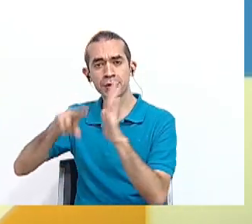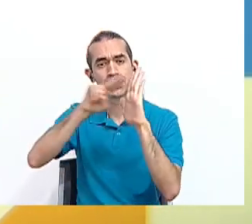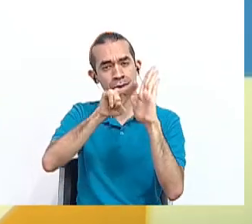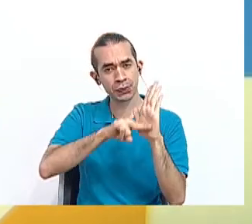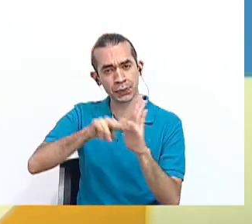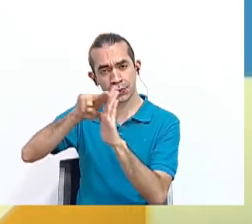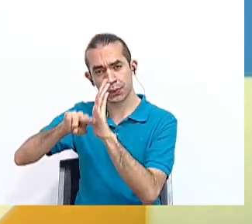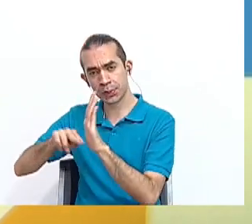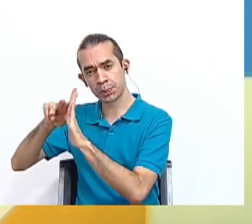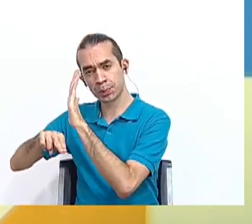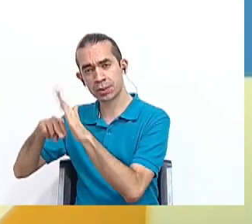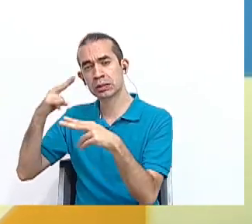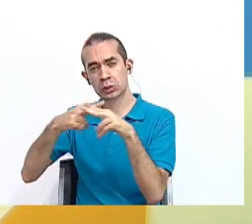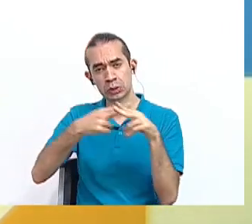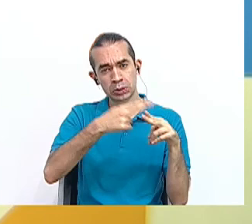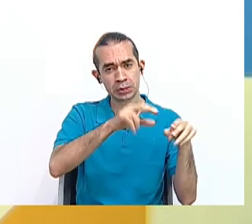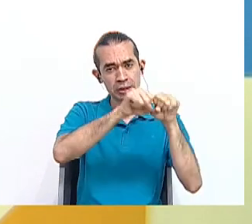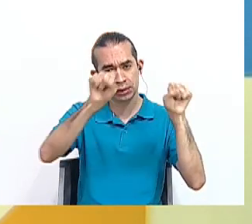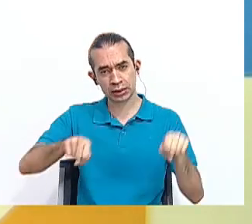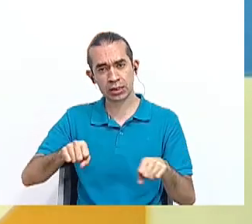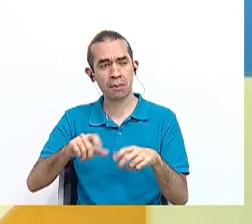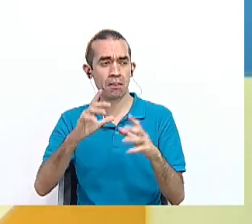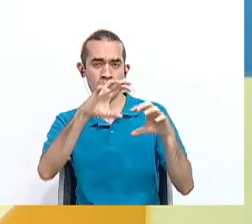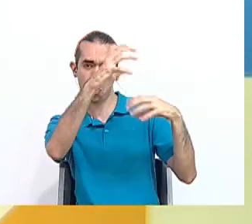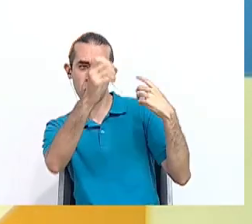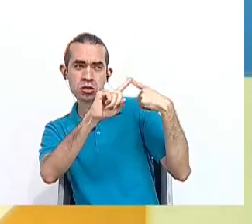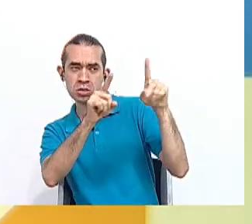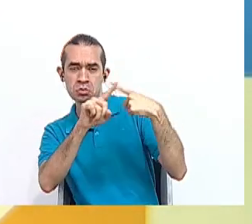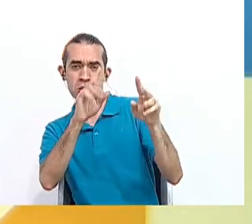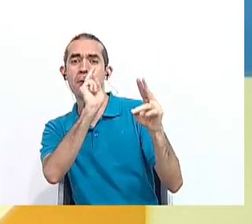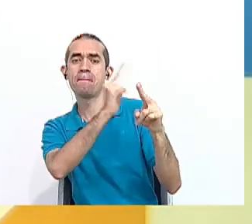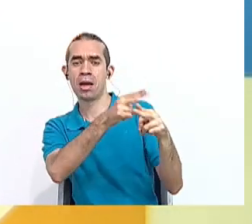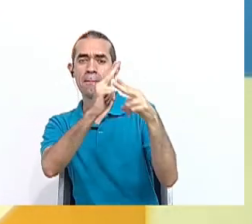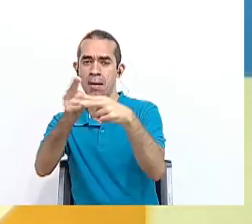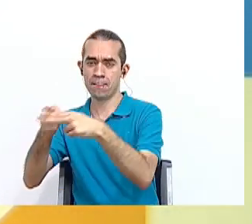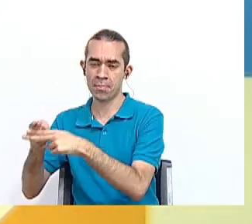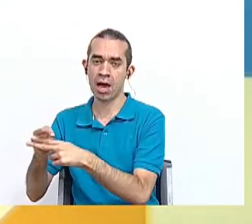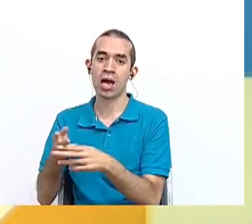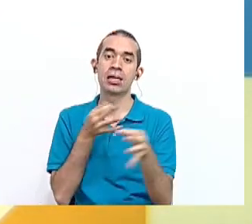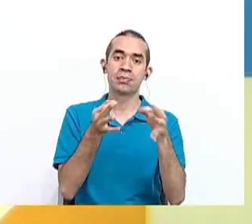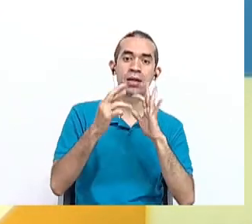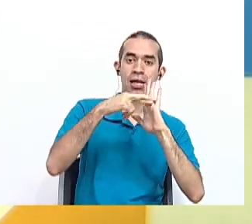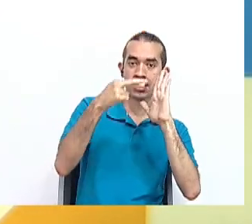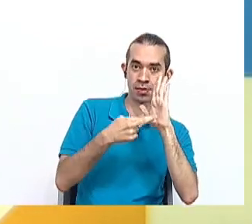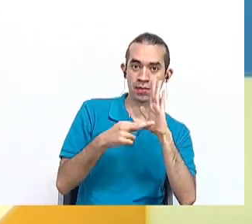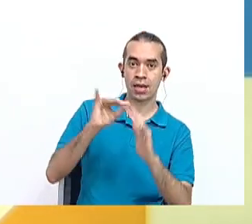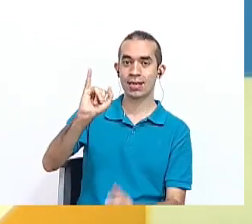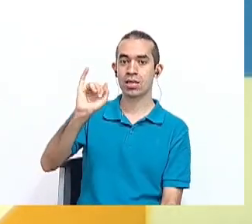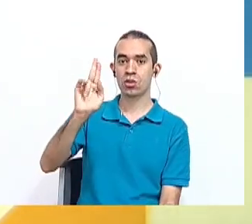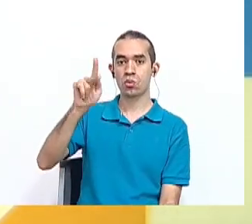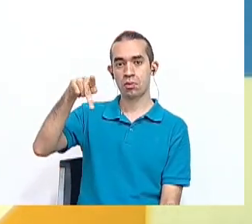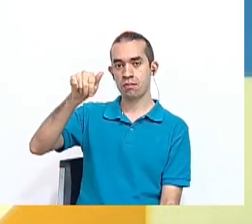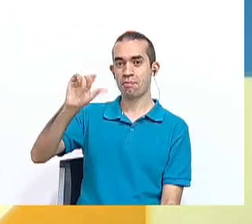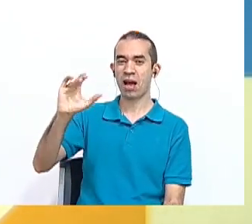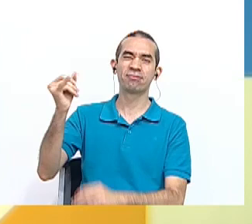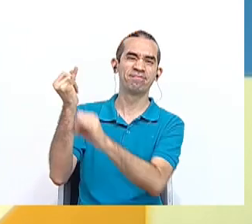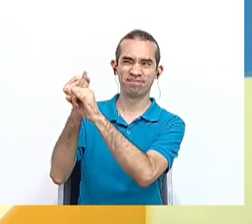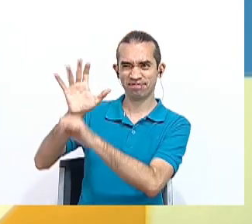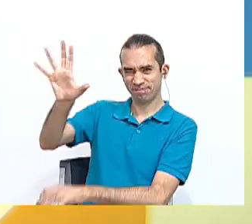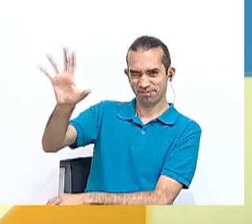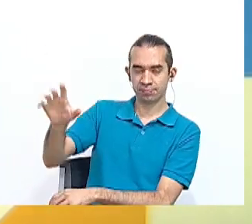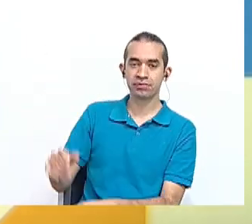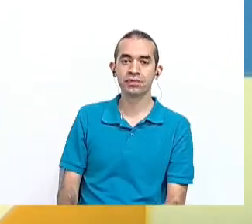nomenclatura para poder nombrar los compuestos, explicar así las reglas de la IUPAC, ¿verdad? Y